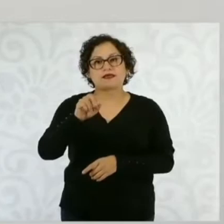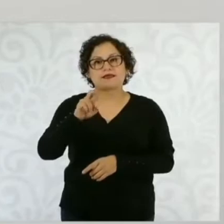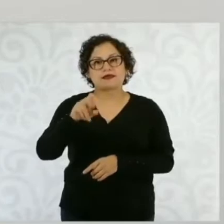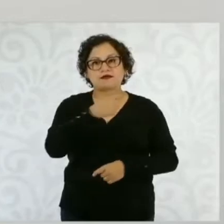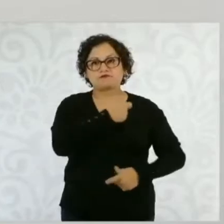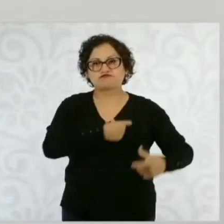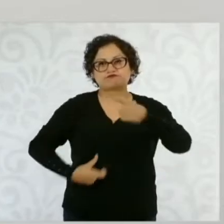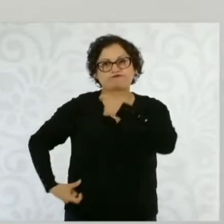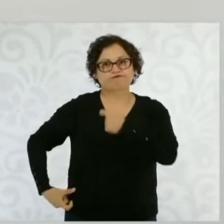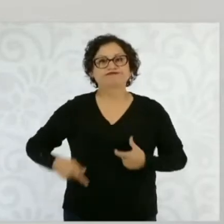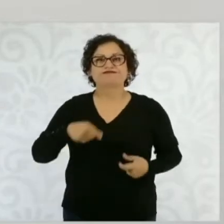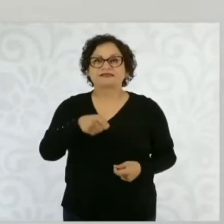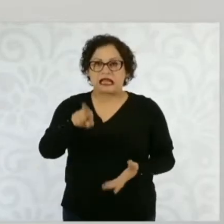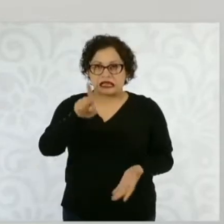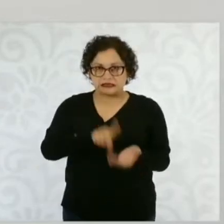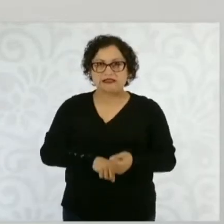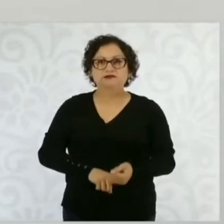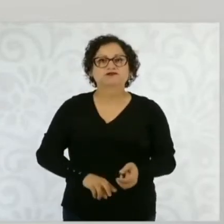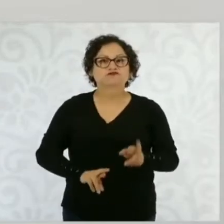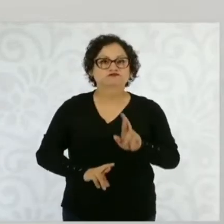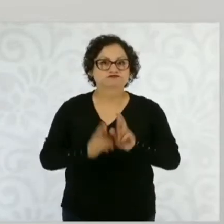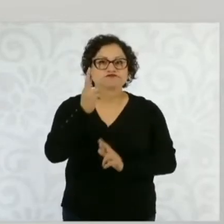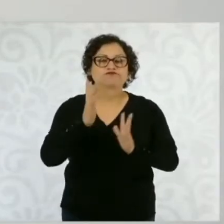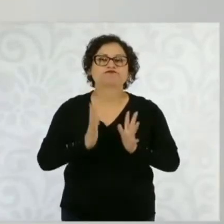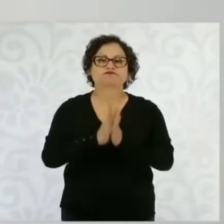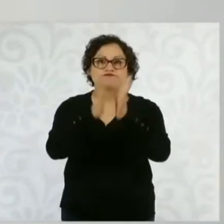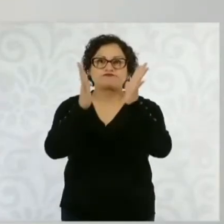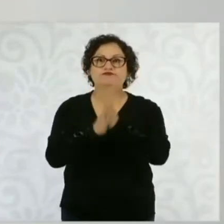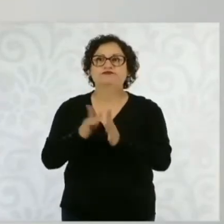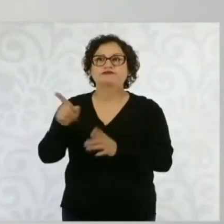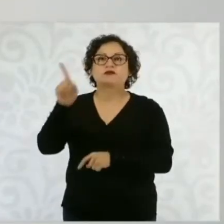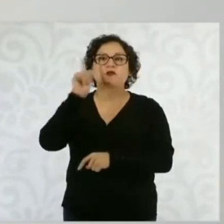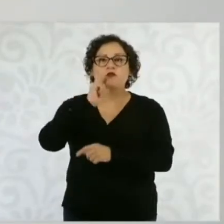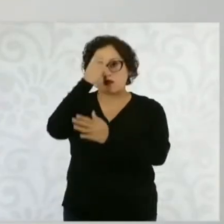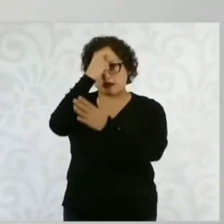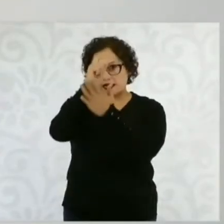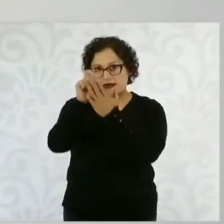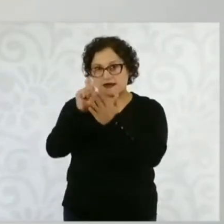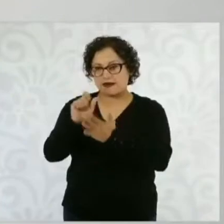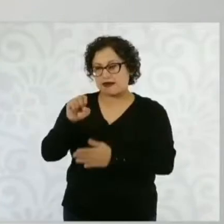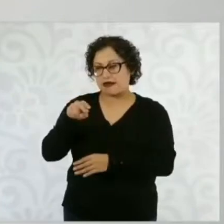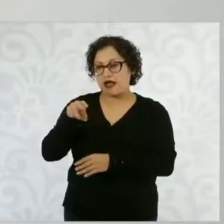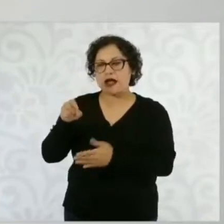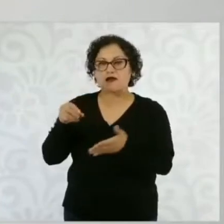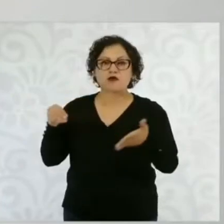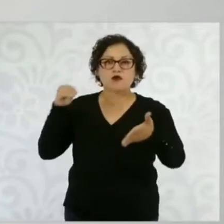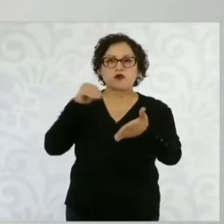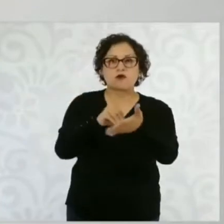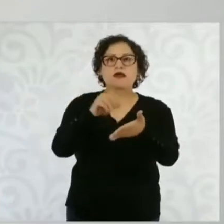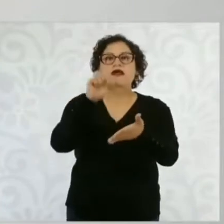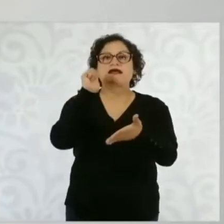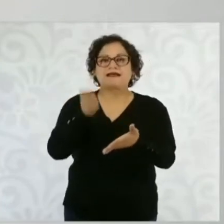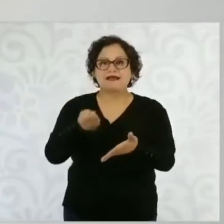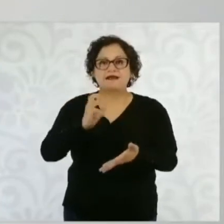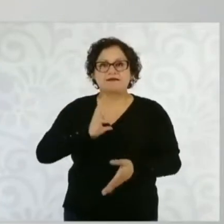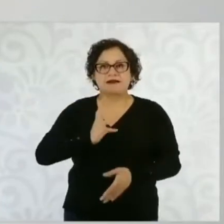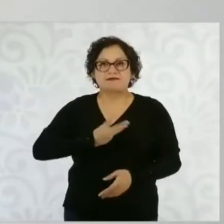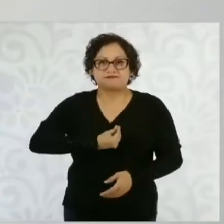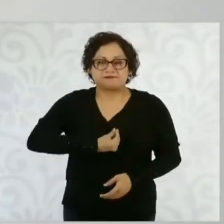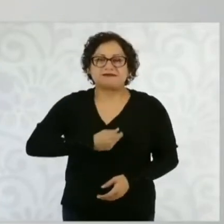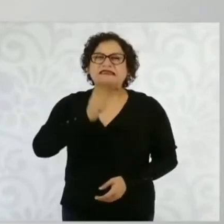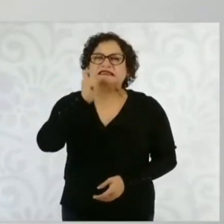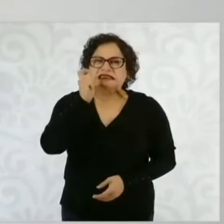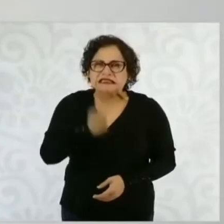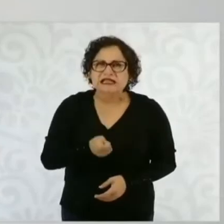la historiadora Gabriela Cano ha denominado esto travestismo estratégico, que quiere decir que tenían que adoptar muchas veces